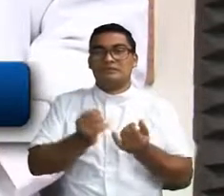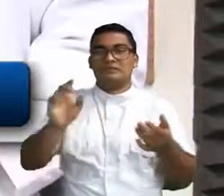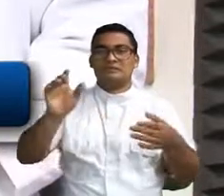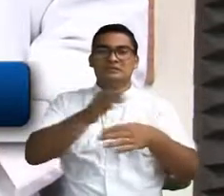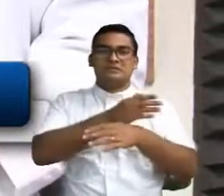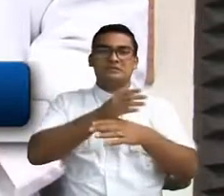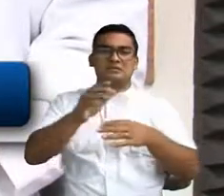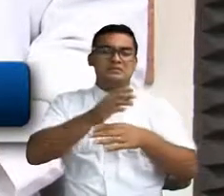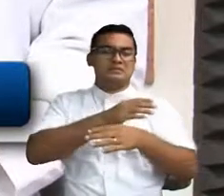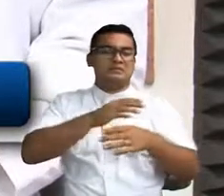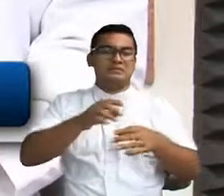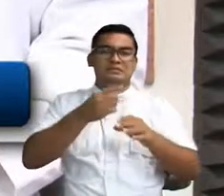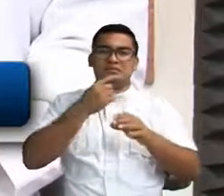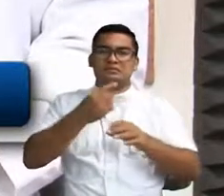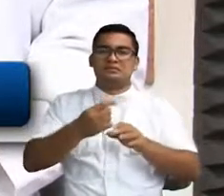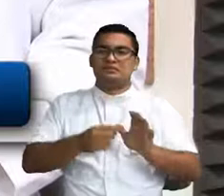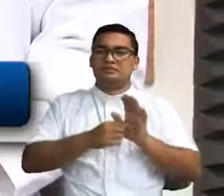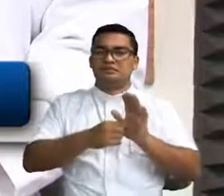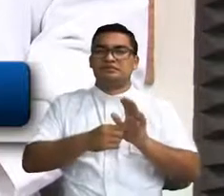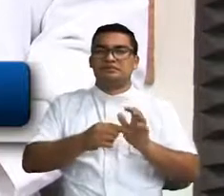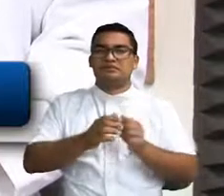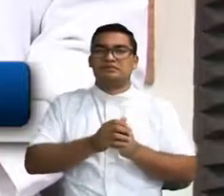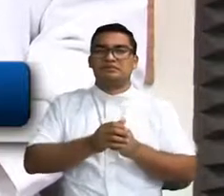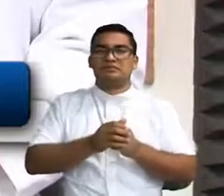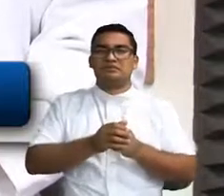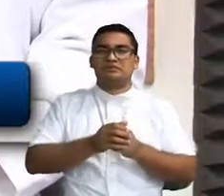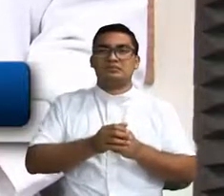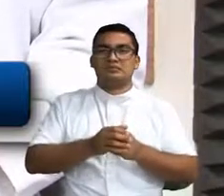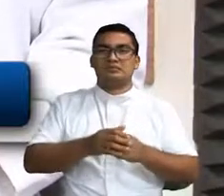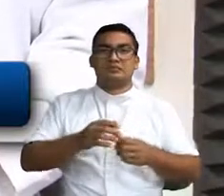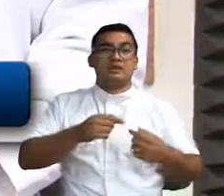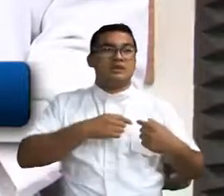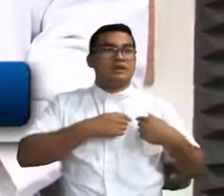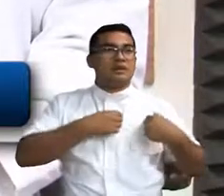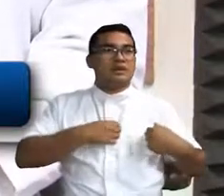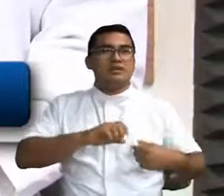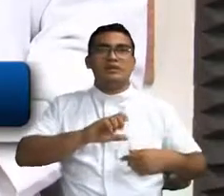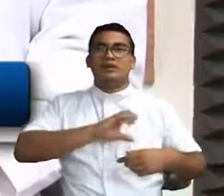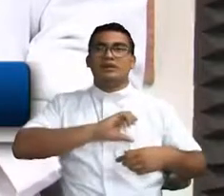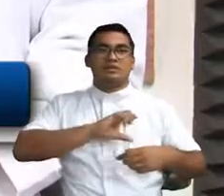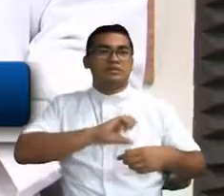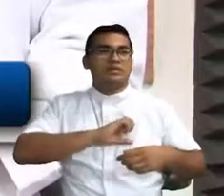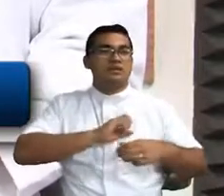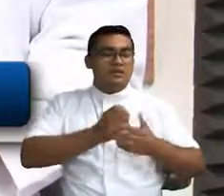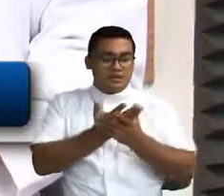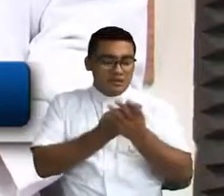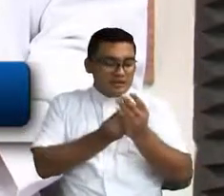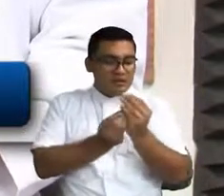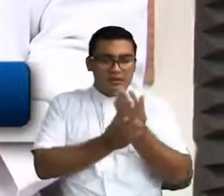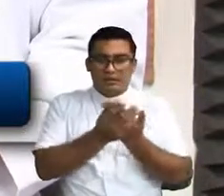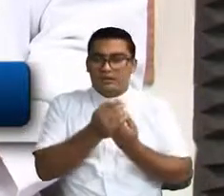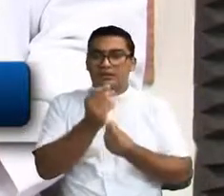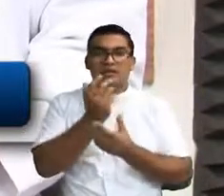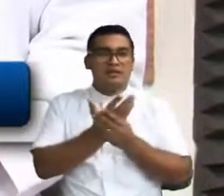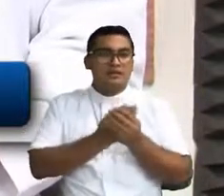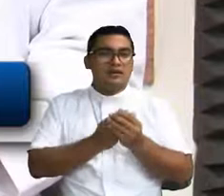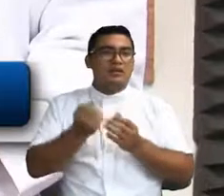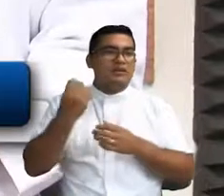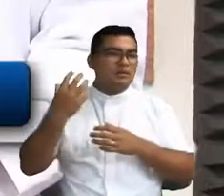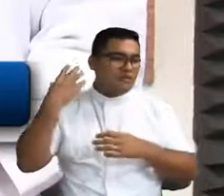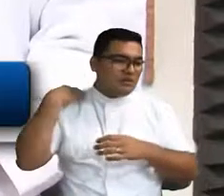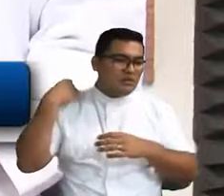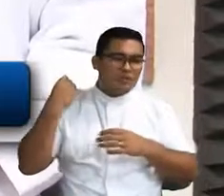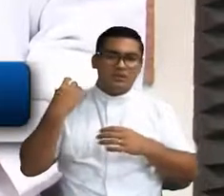diferentes situaciones, tales como las palpitaciones, sudoración en las manos, dolores